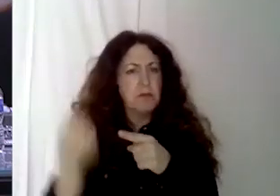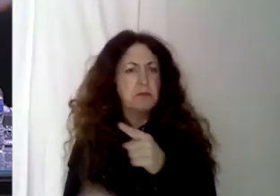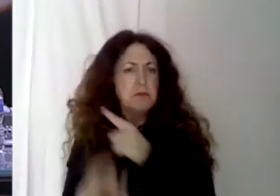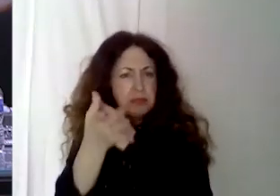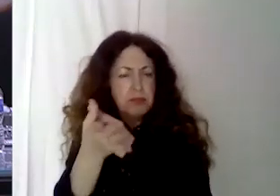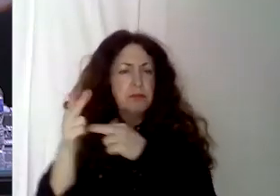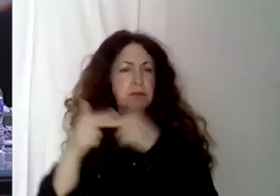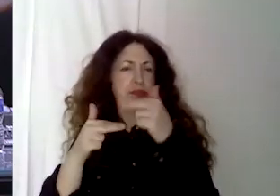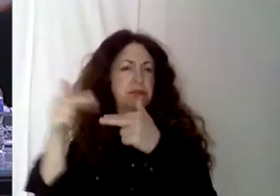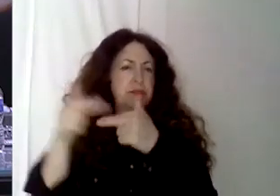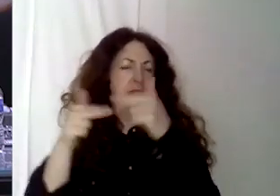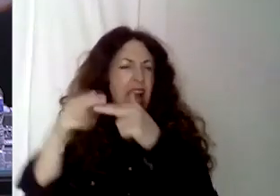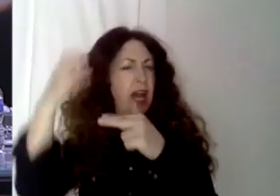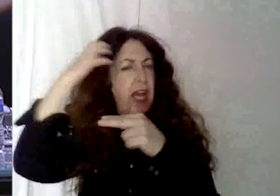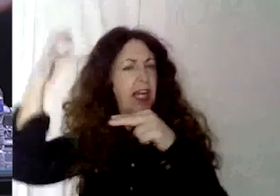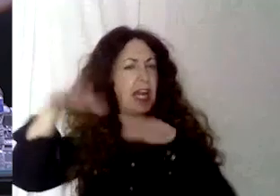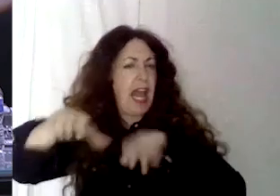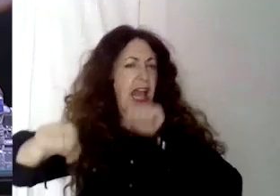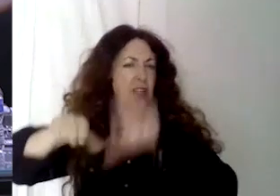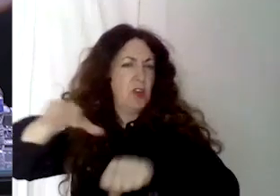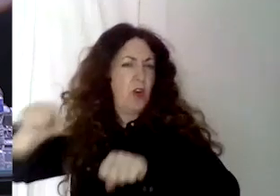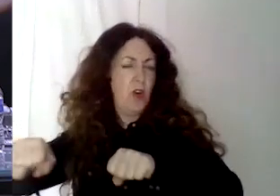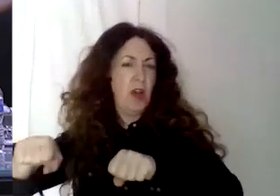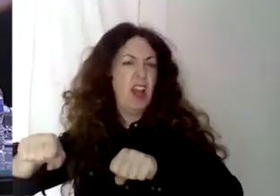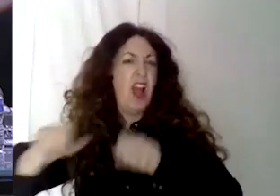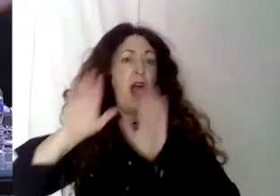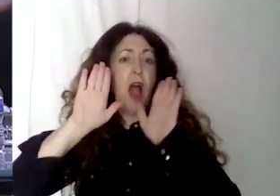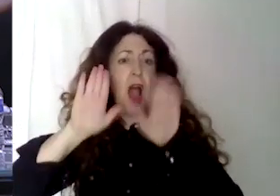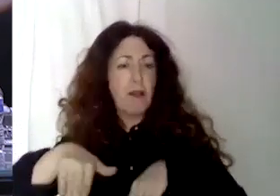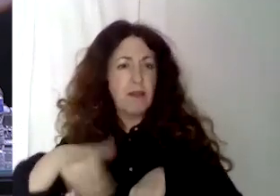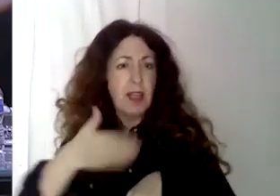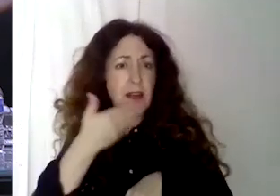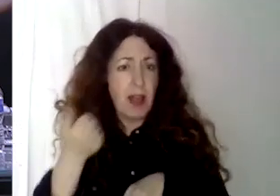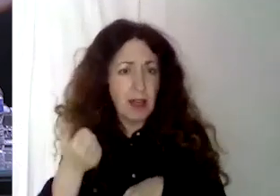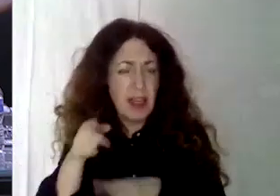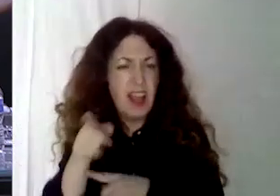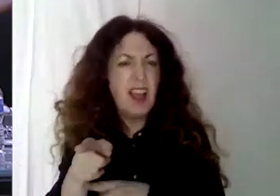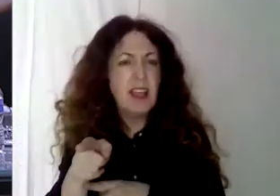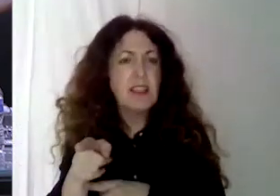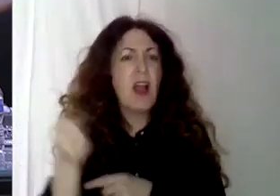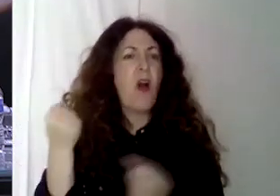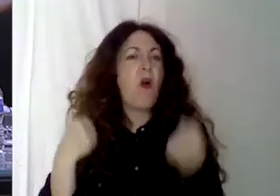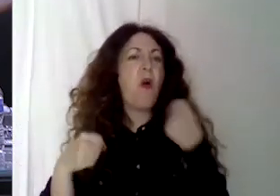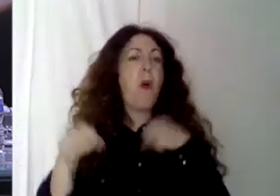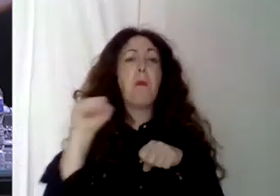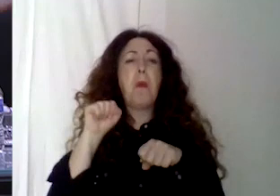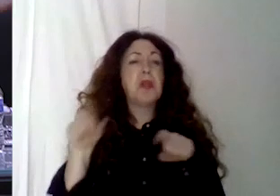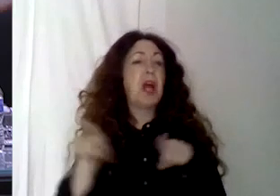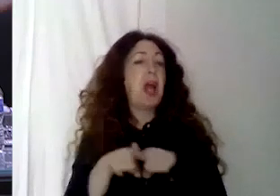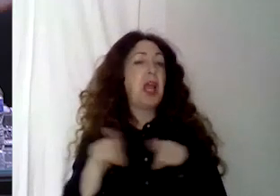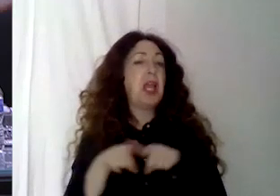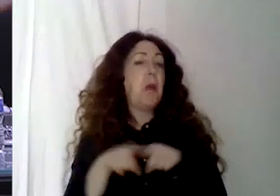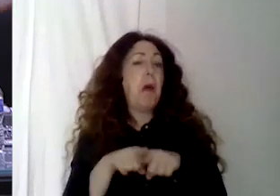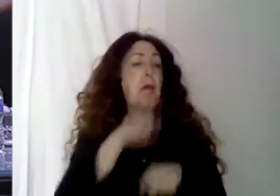llegada de Alfonso el Magnánimo, Ecosibía. Y resulta que esta, al final, se comporta como la de la que me trae el